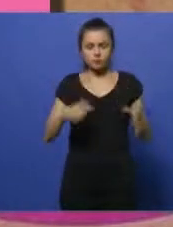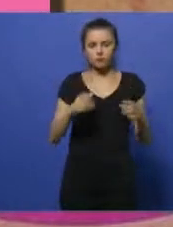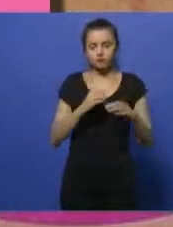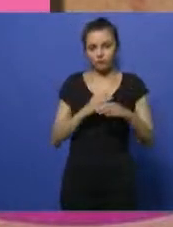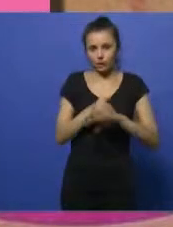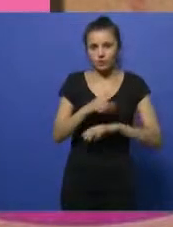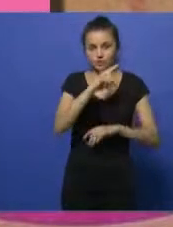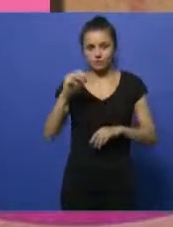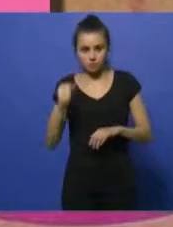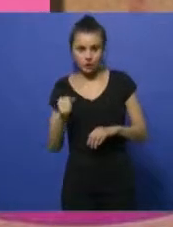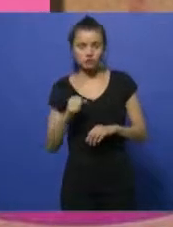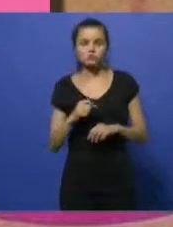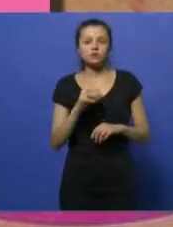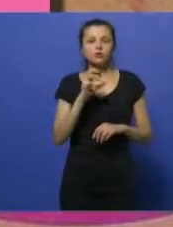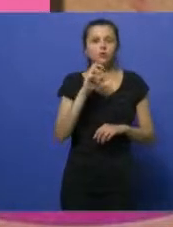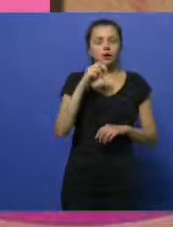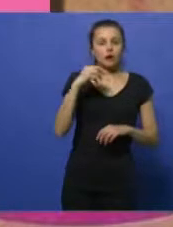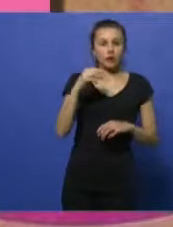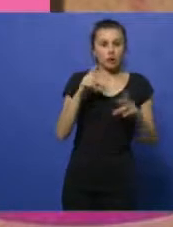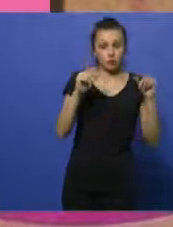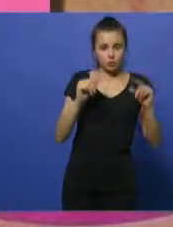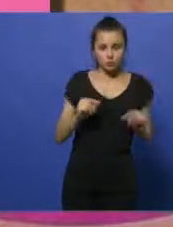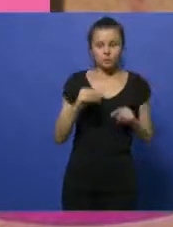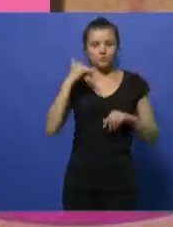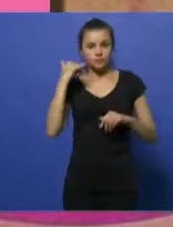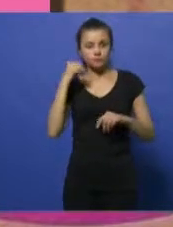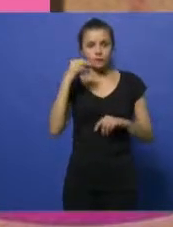de Villa María, al